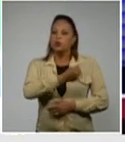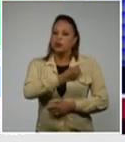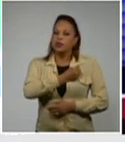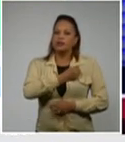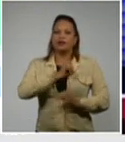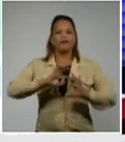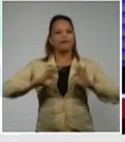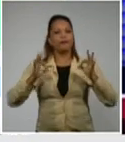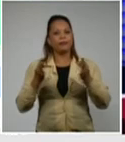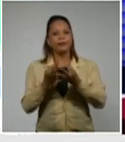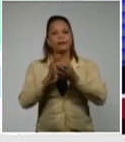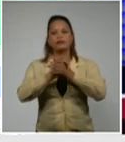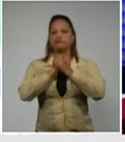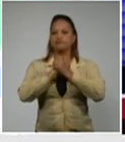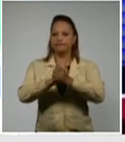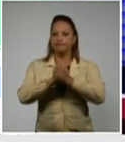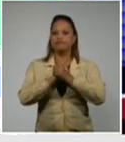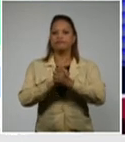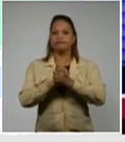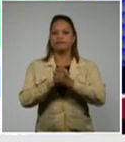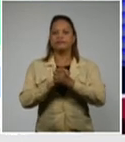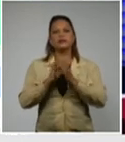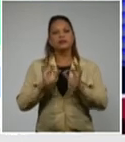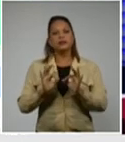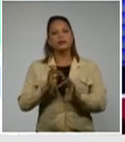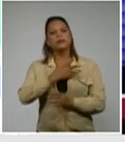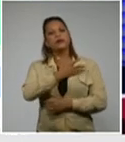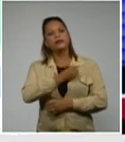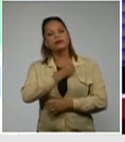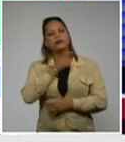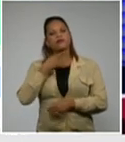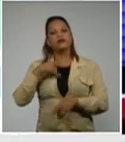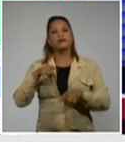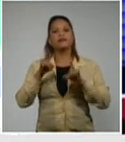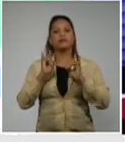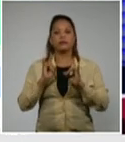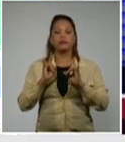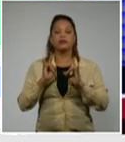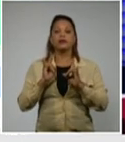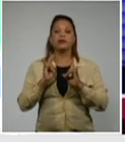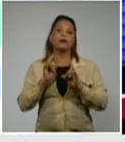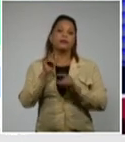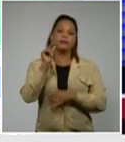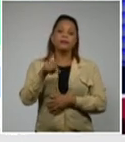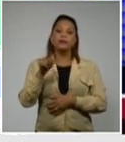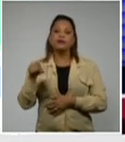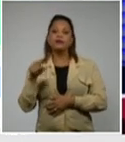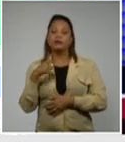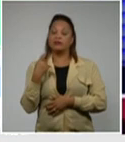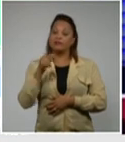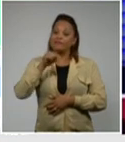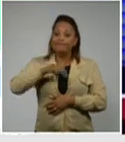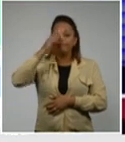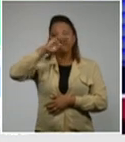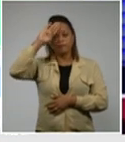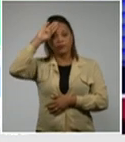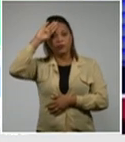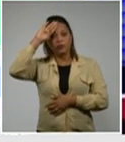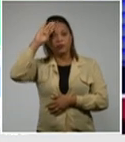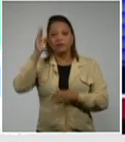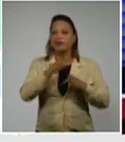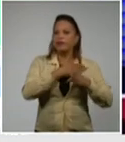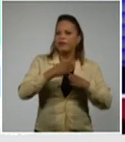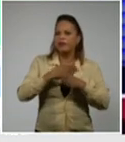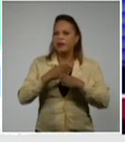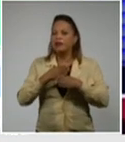y amistades y siempre lamentamos mucho el fallecimiento de personas en nuestro país por cualquier razón, que